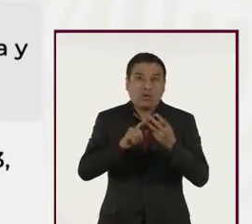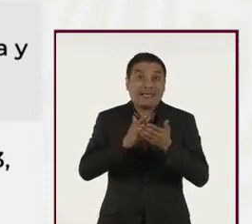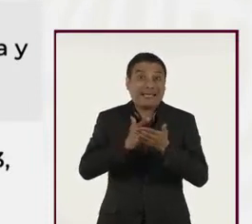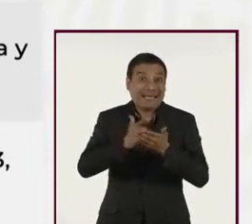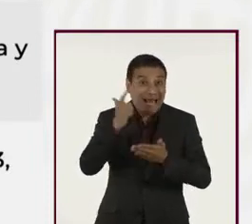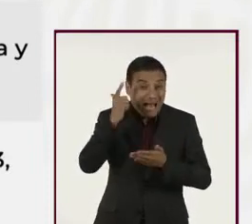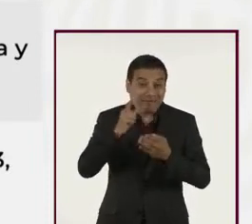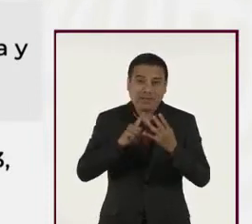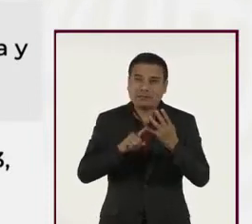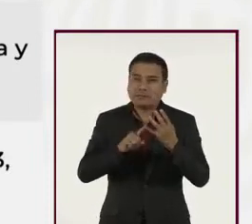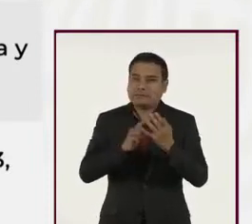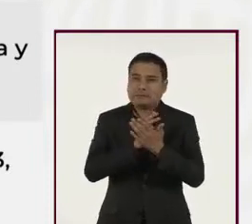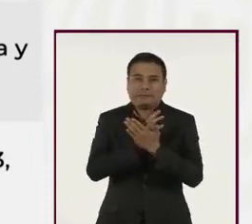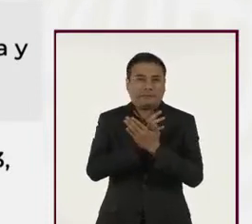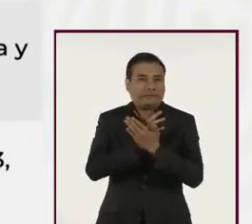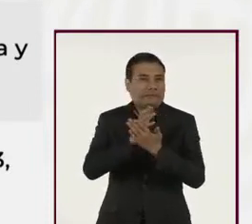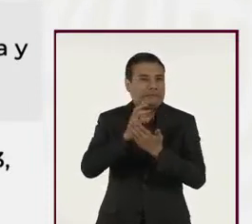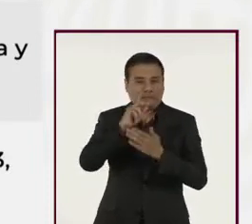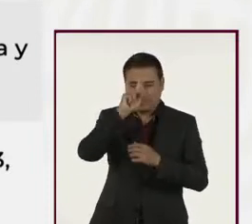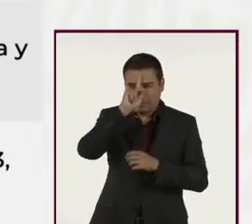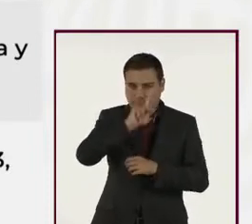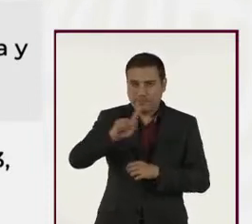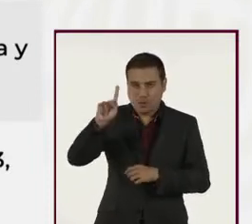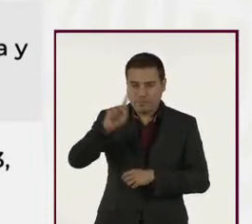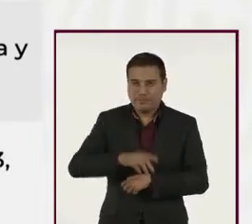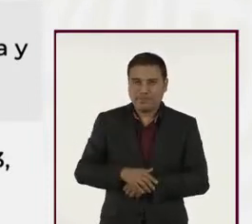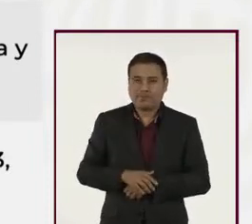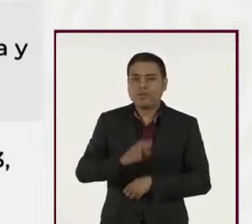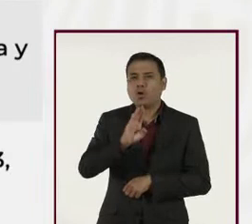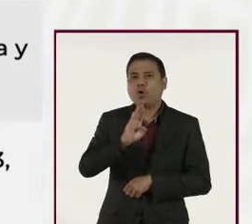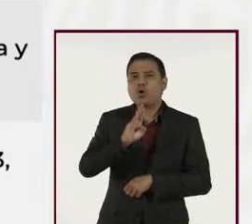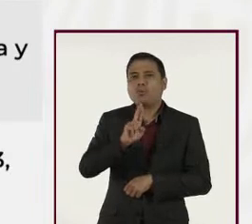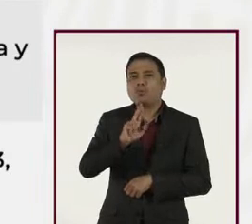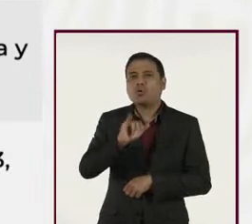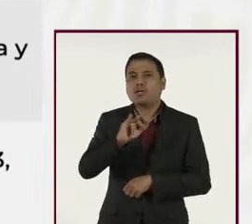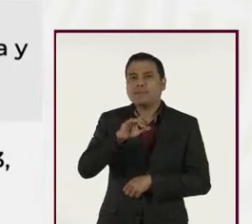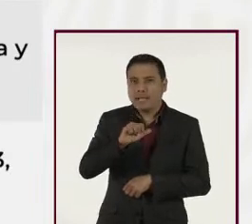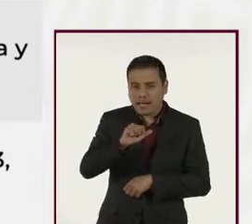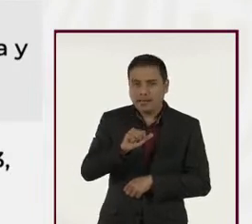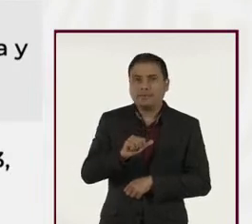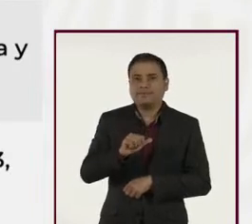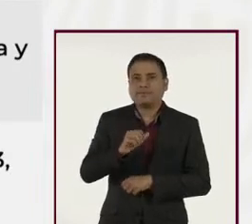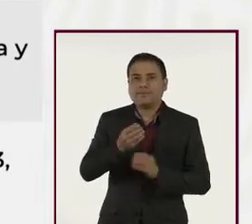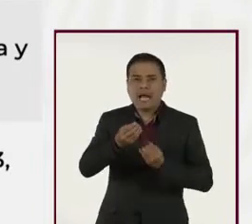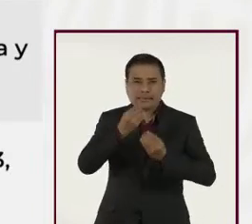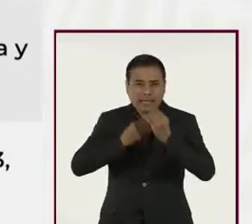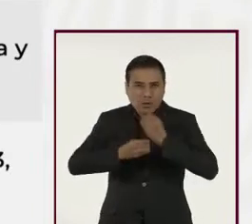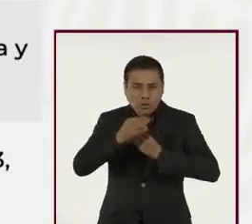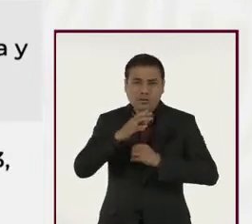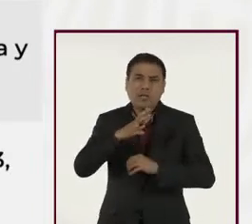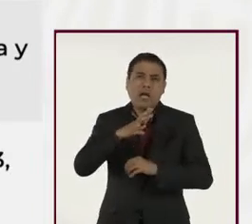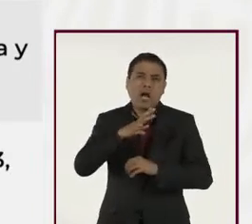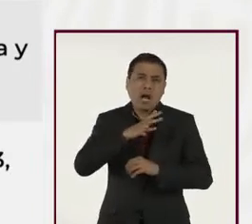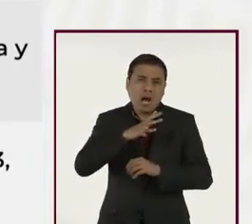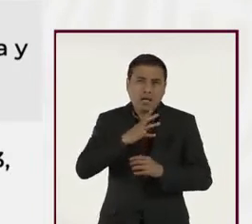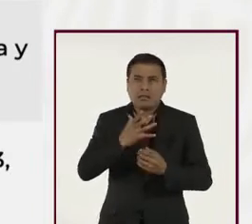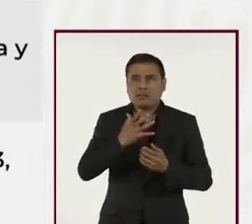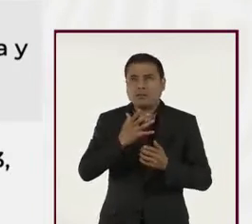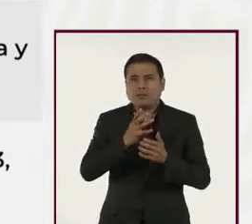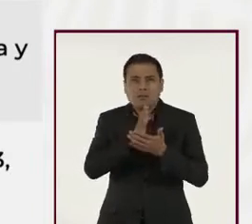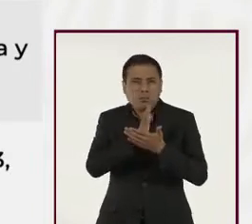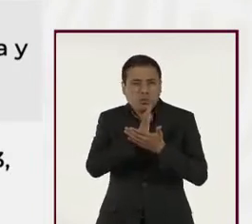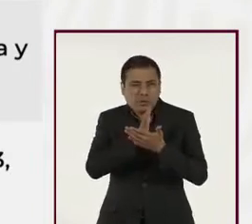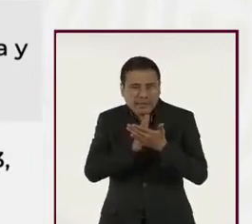de severidad donde estamos hablando tanto en bulimia como en atracón que están en moderado, grave y extremo